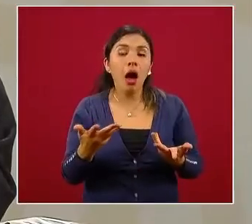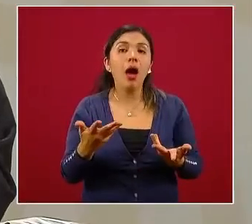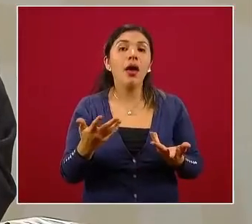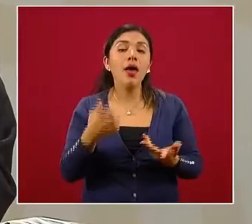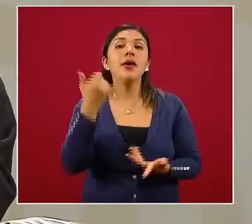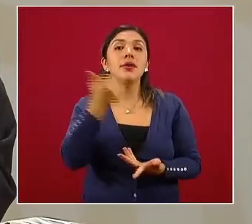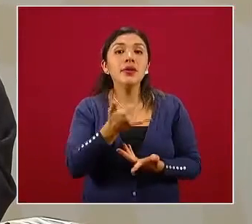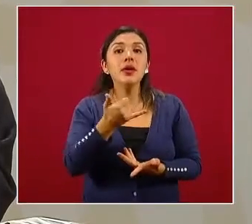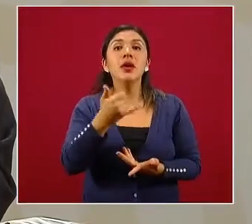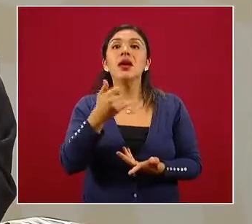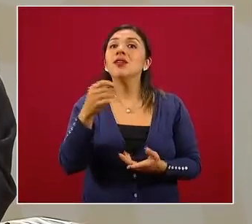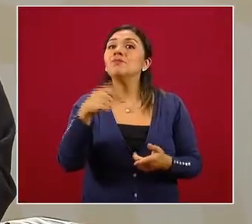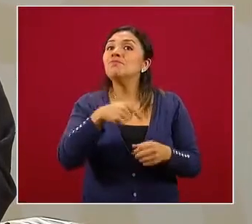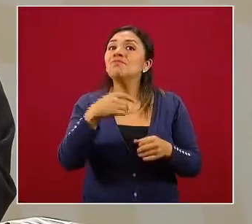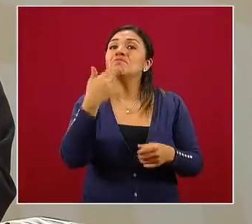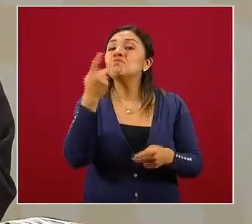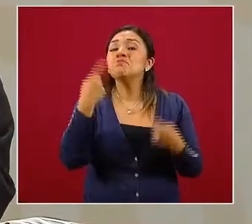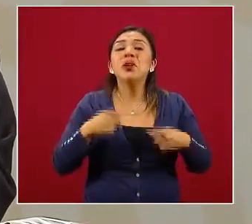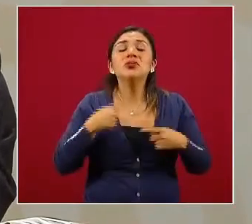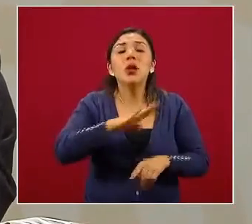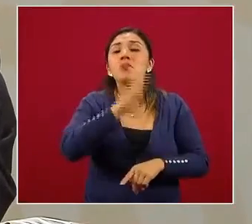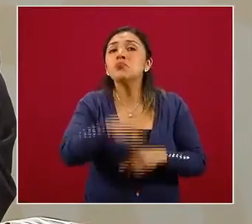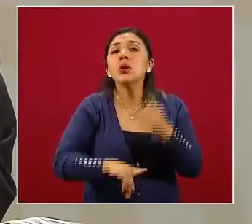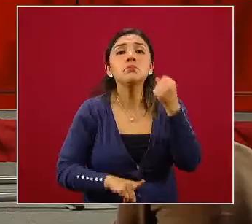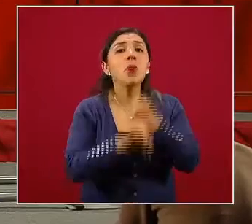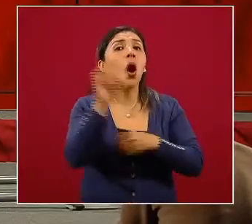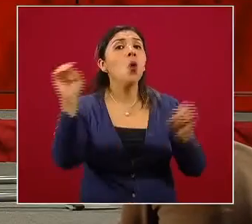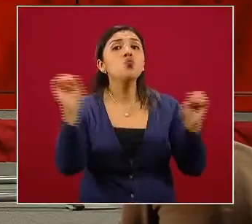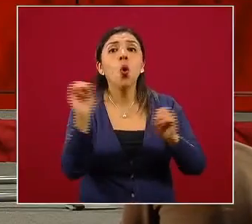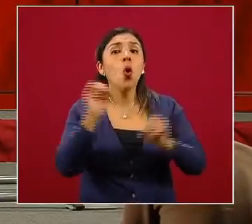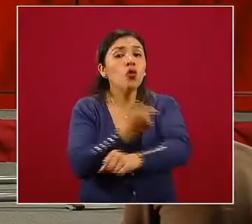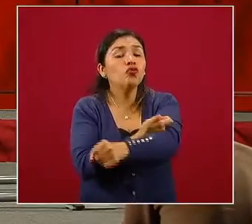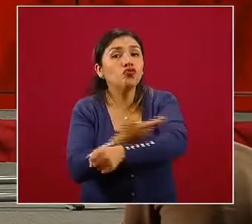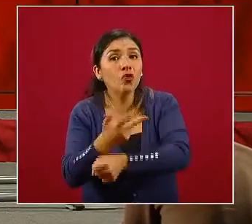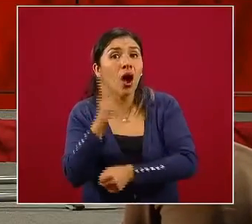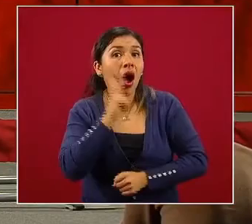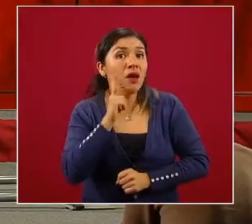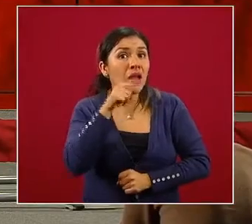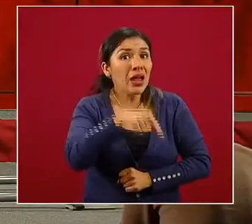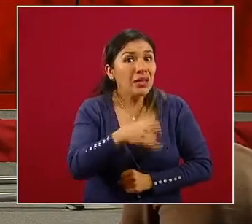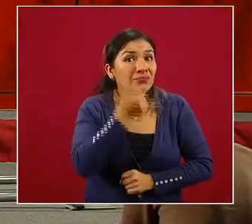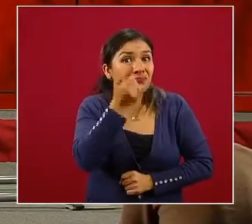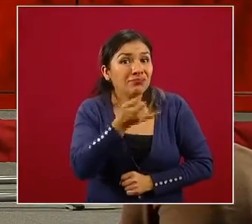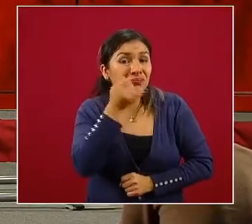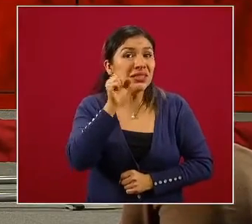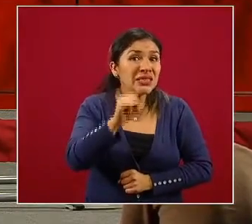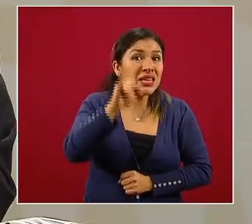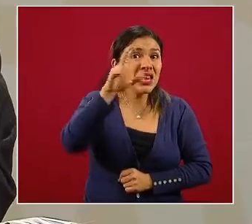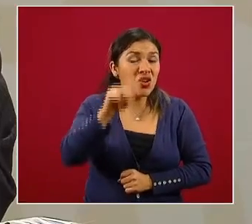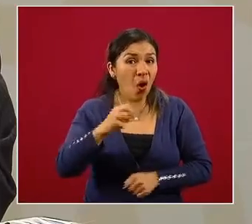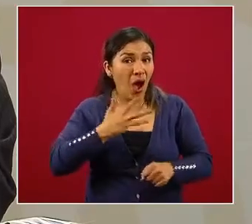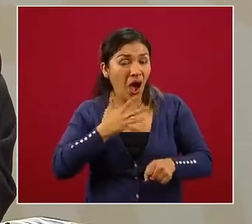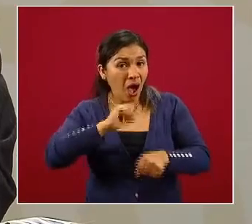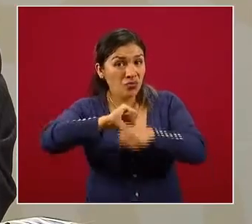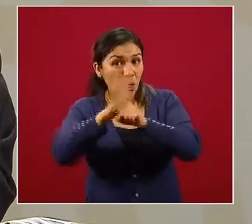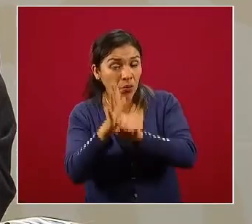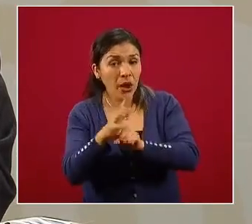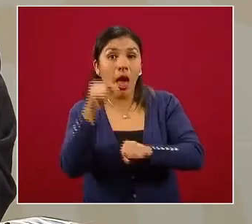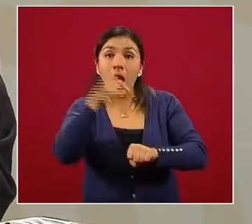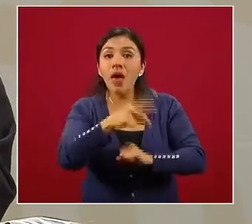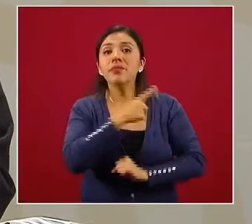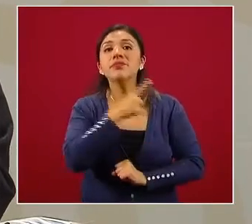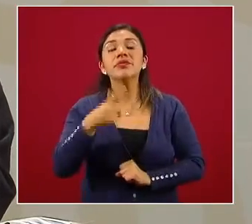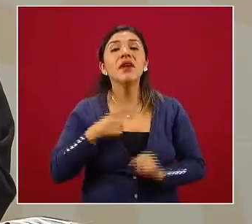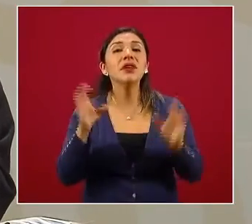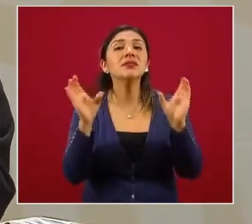y no hubo la oportunidad, por la razón que sea, de tomarles una muestra para diagnóstico por laboratorio, deben